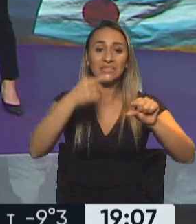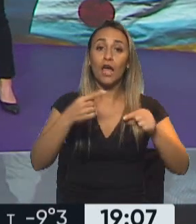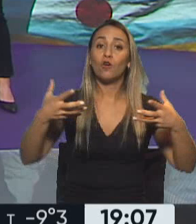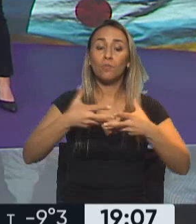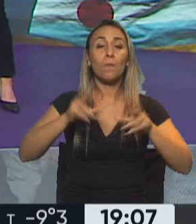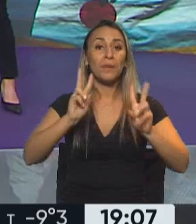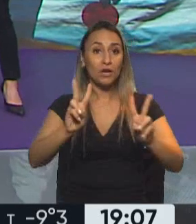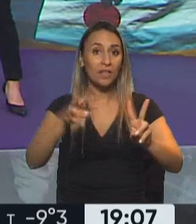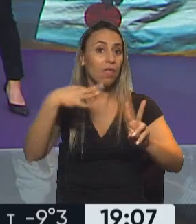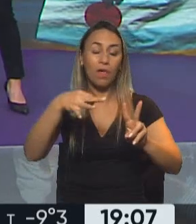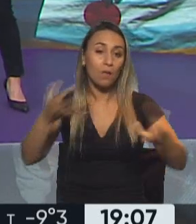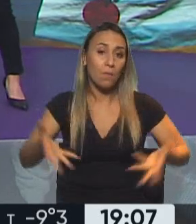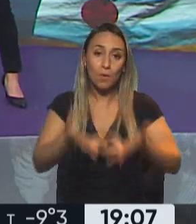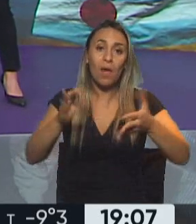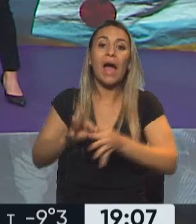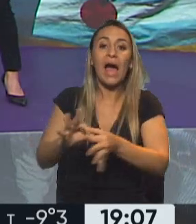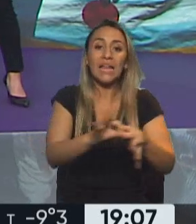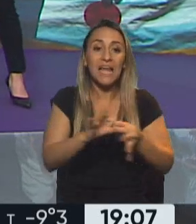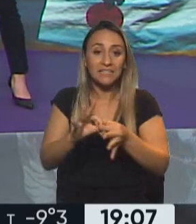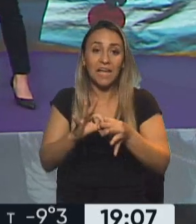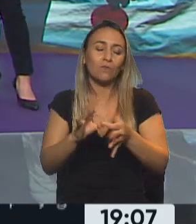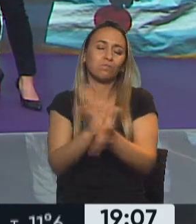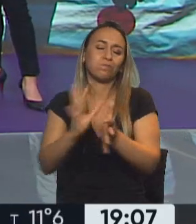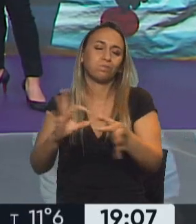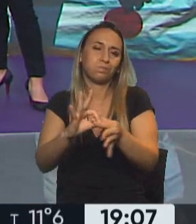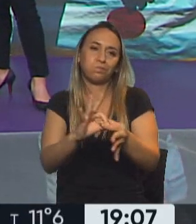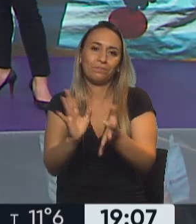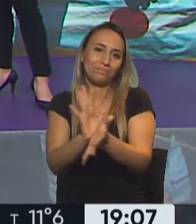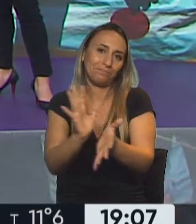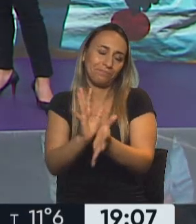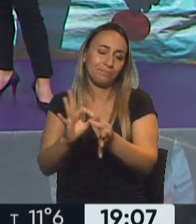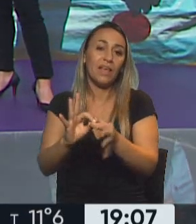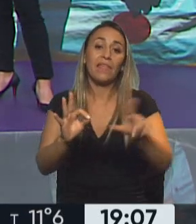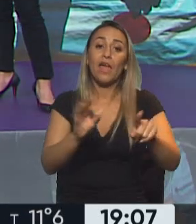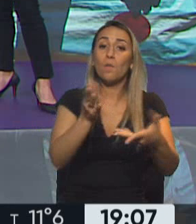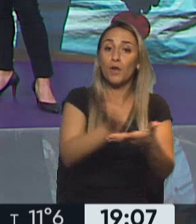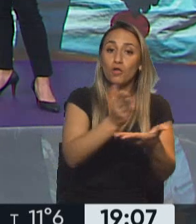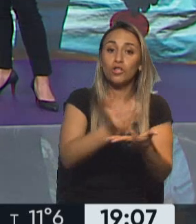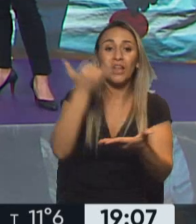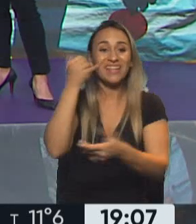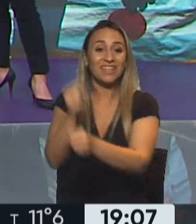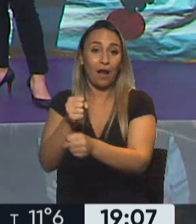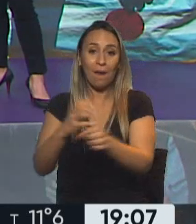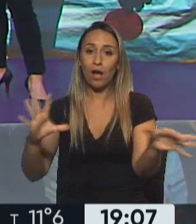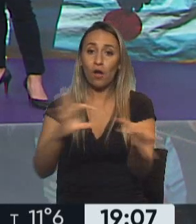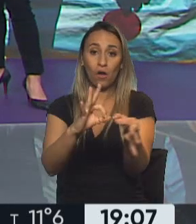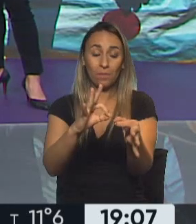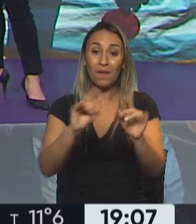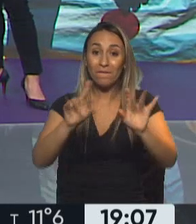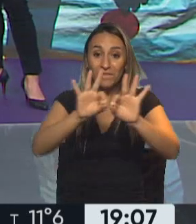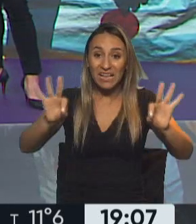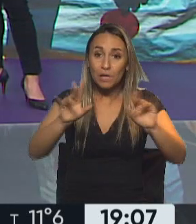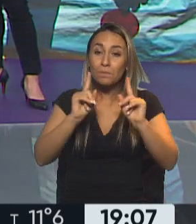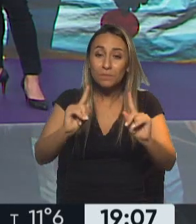promover una alianza entre la producción y el trabajo. Es la única forma de la unión social. Esta frase, Feli, es literal lo